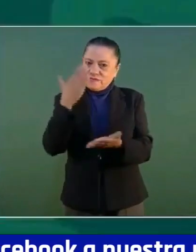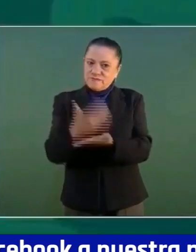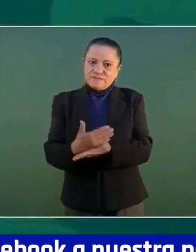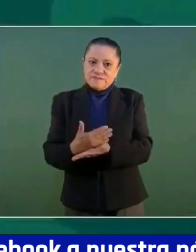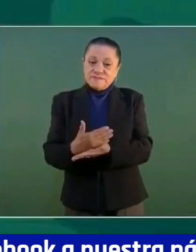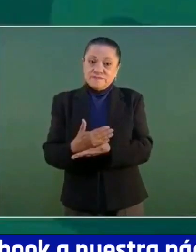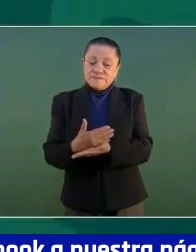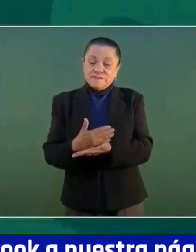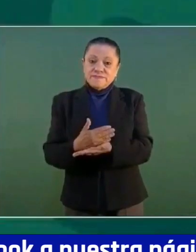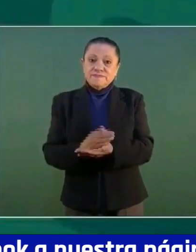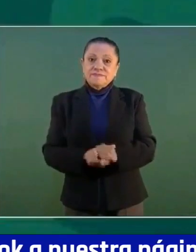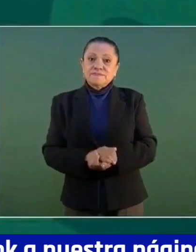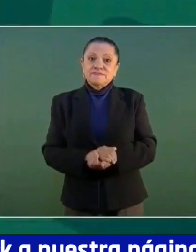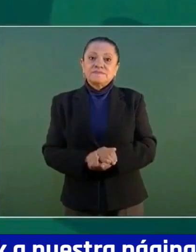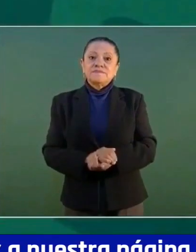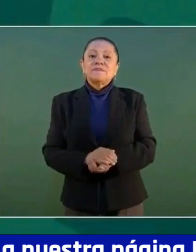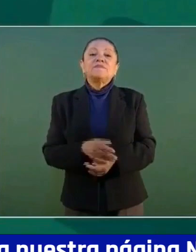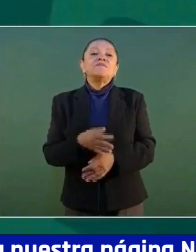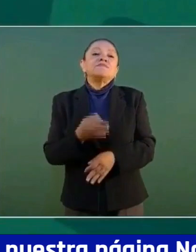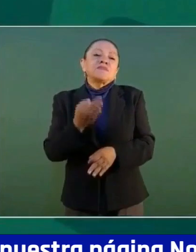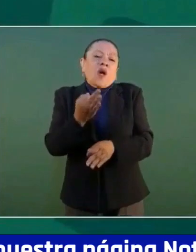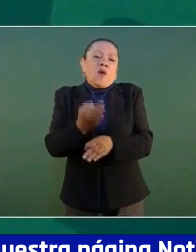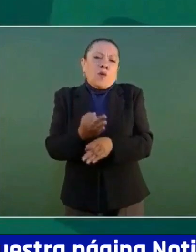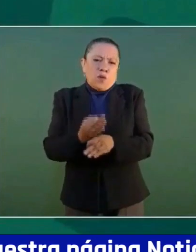y estamos